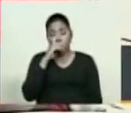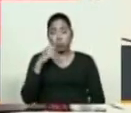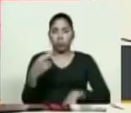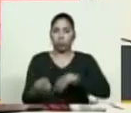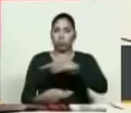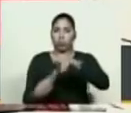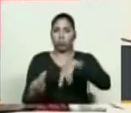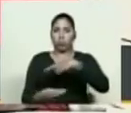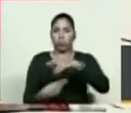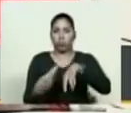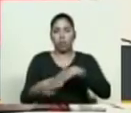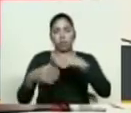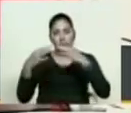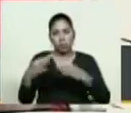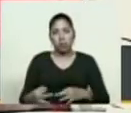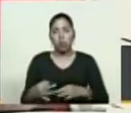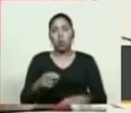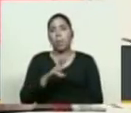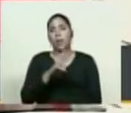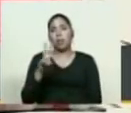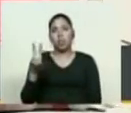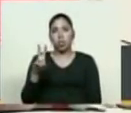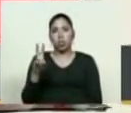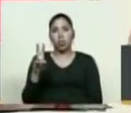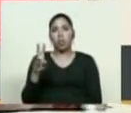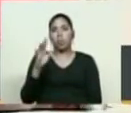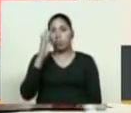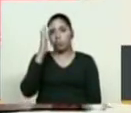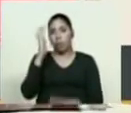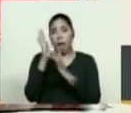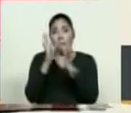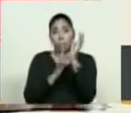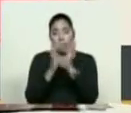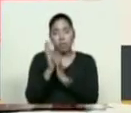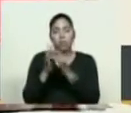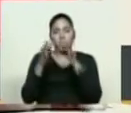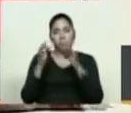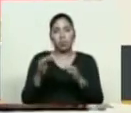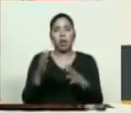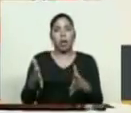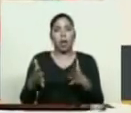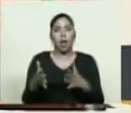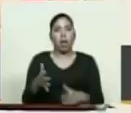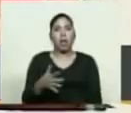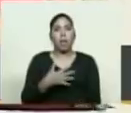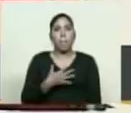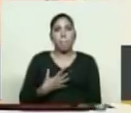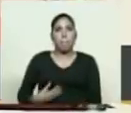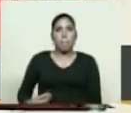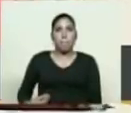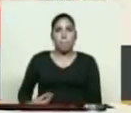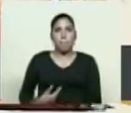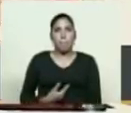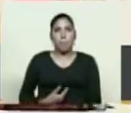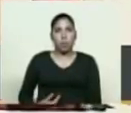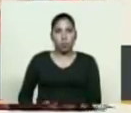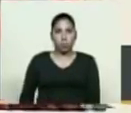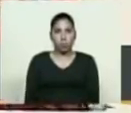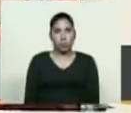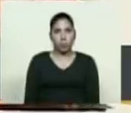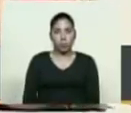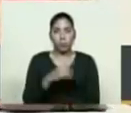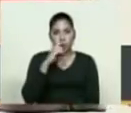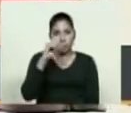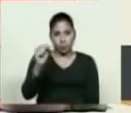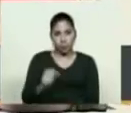otra vez a la presidencia de la República el día 22 de abril. Entonces, recuerdo, como noticia,